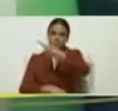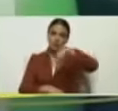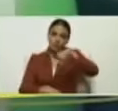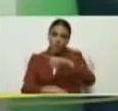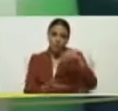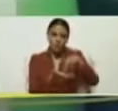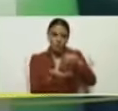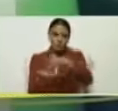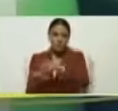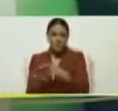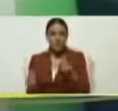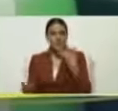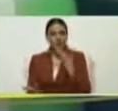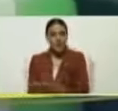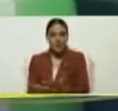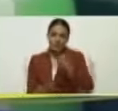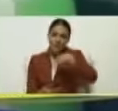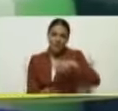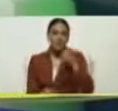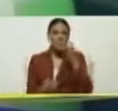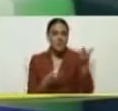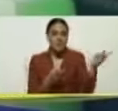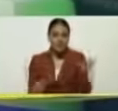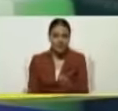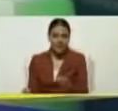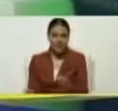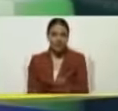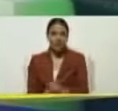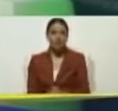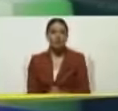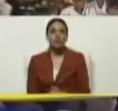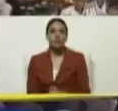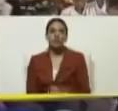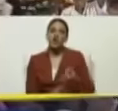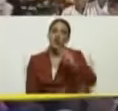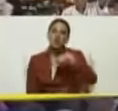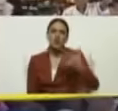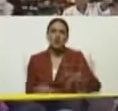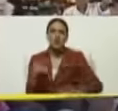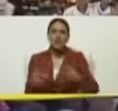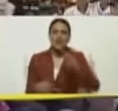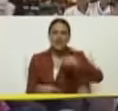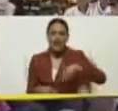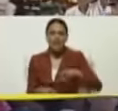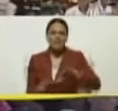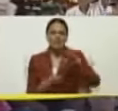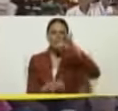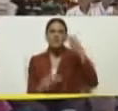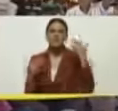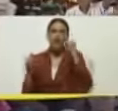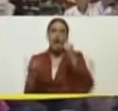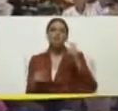Cedeño. Bienvenidos todos. Bueno, presidente, se siente aquí el espíritu de Chávez.